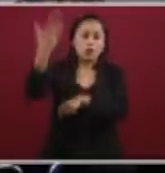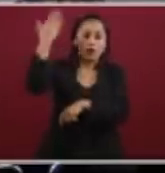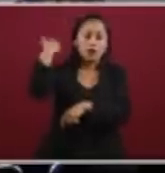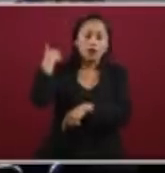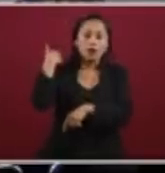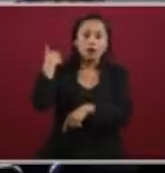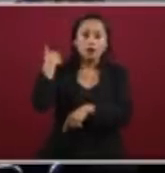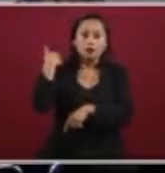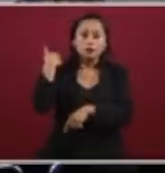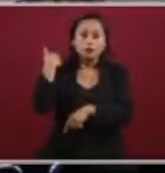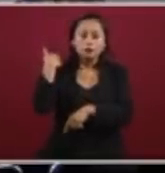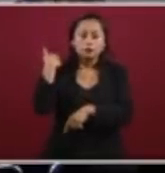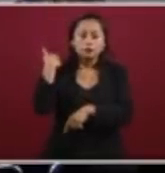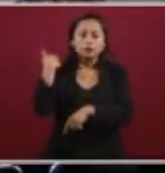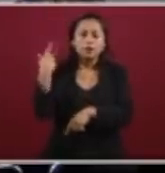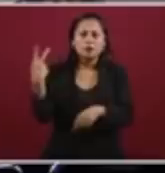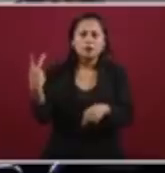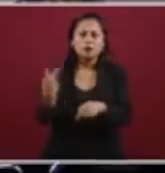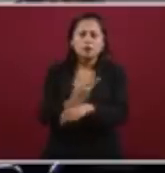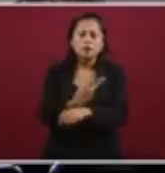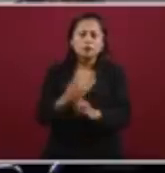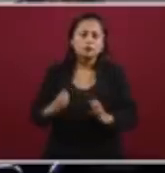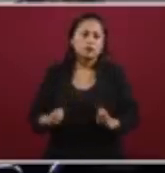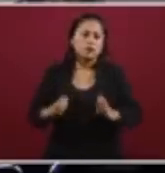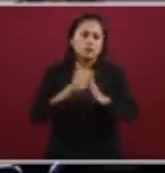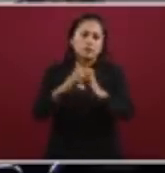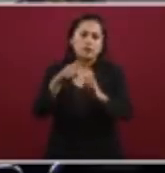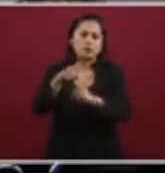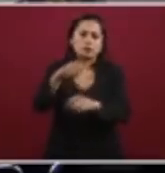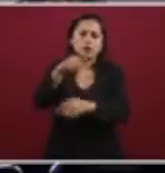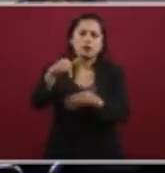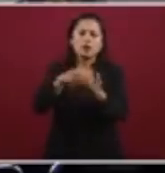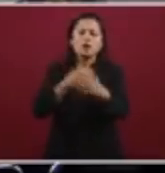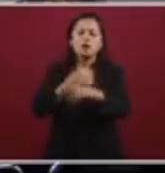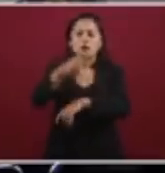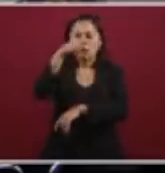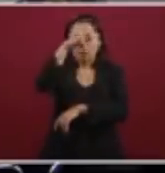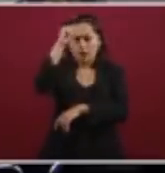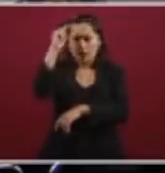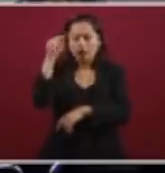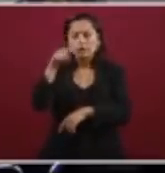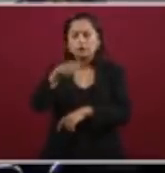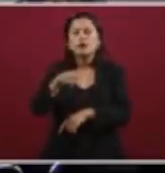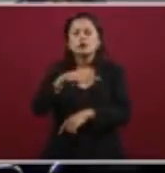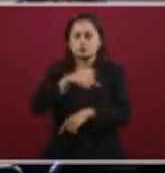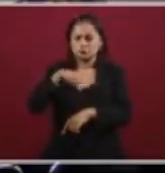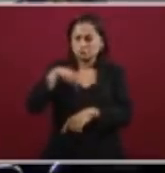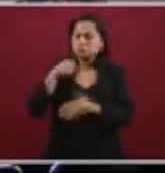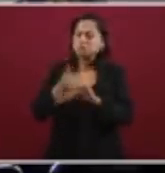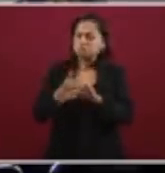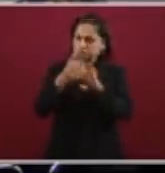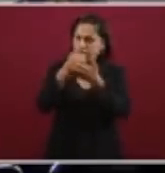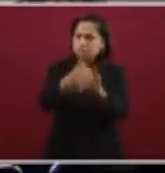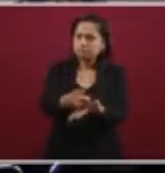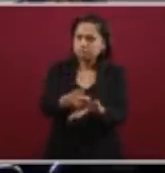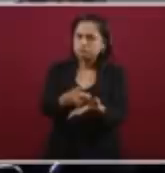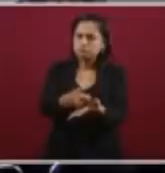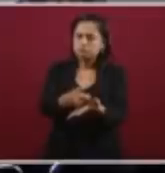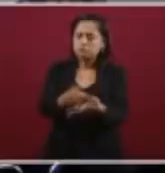que afectó mucho sobre todo en nayarit y ayudamos y